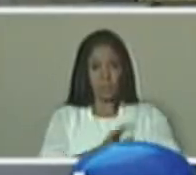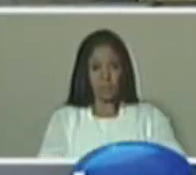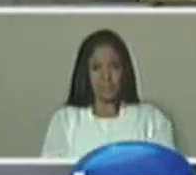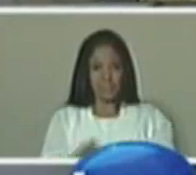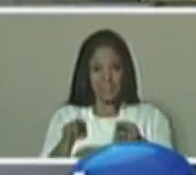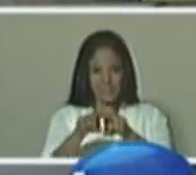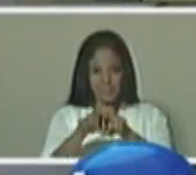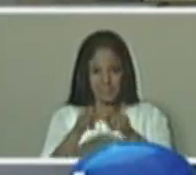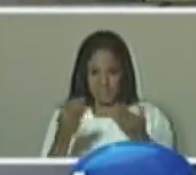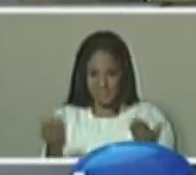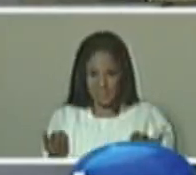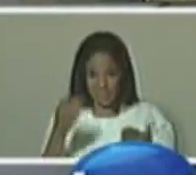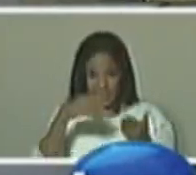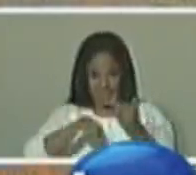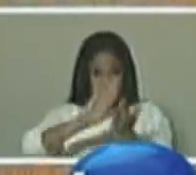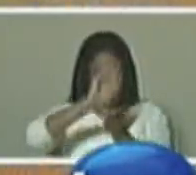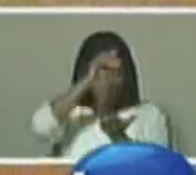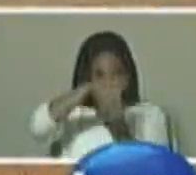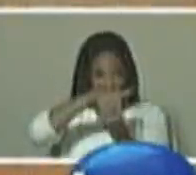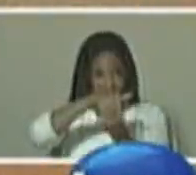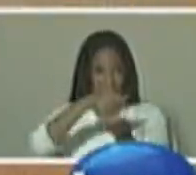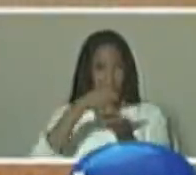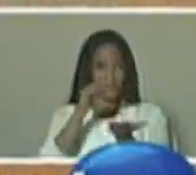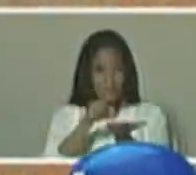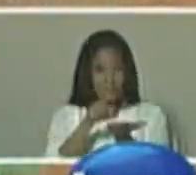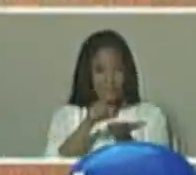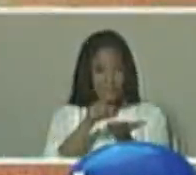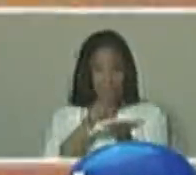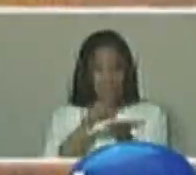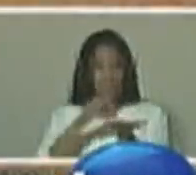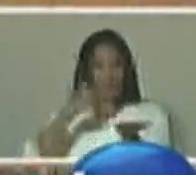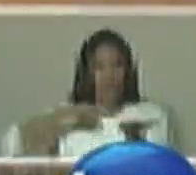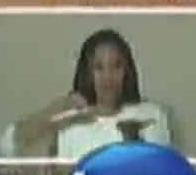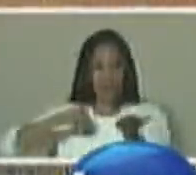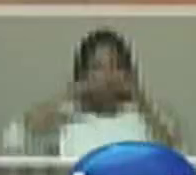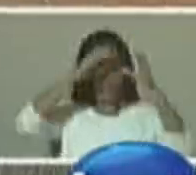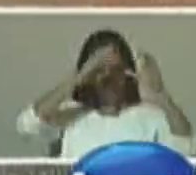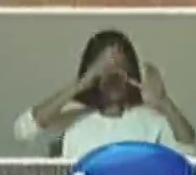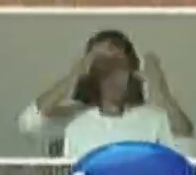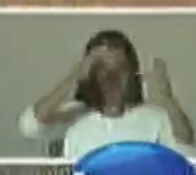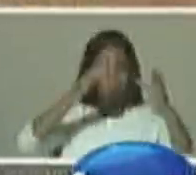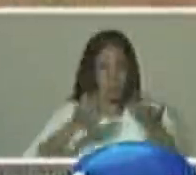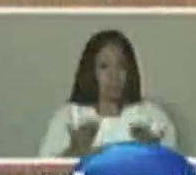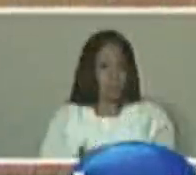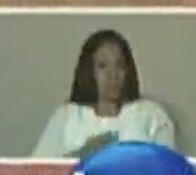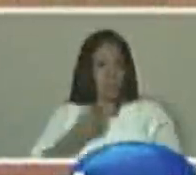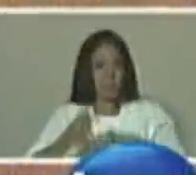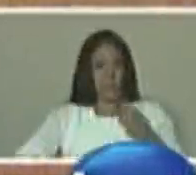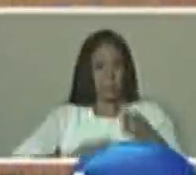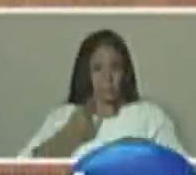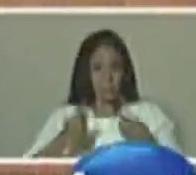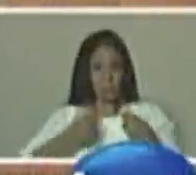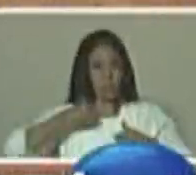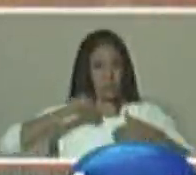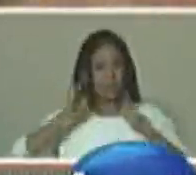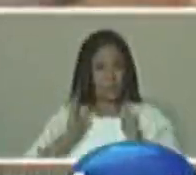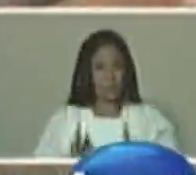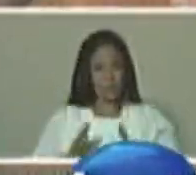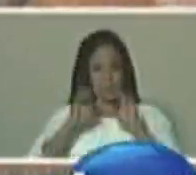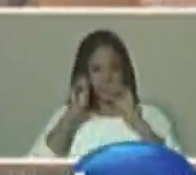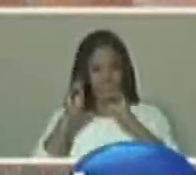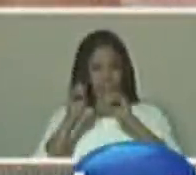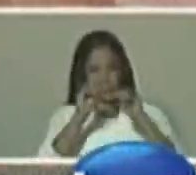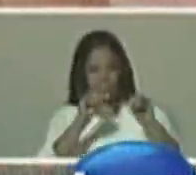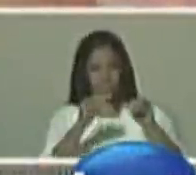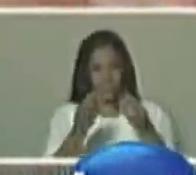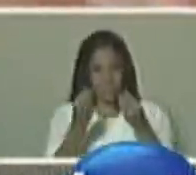sino también dentro de este centro incluiría las artes y la cultura, porque mi mayor pasión es actuar y lo enseñaría